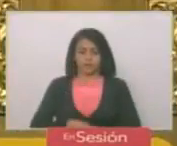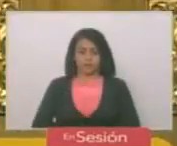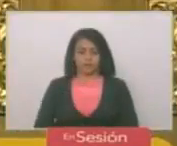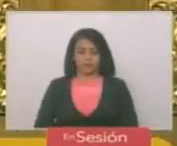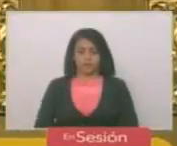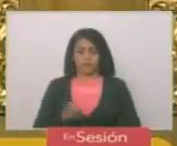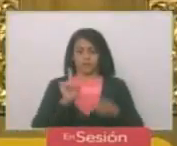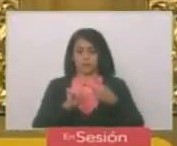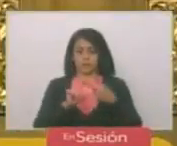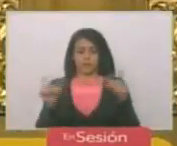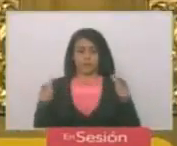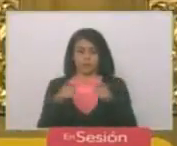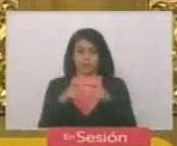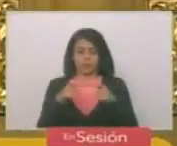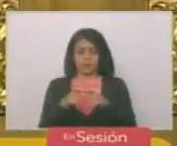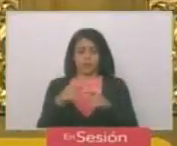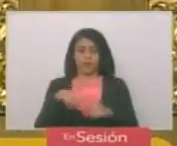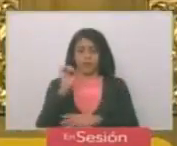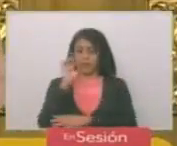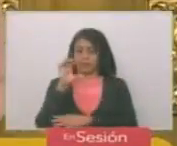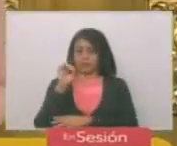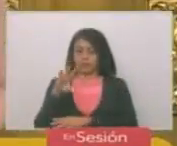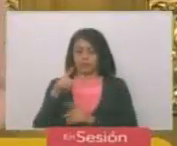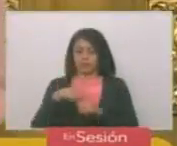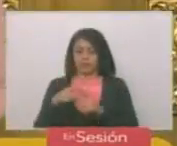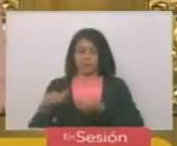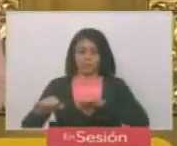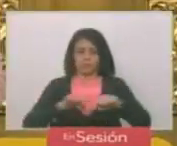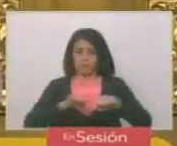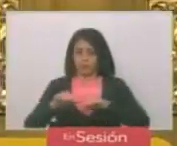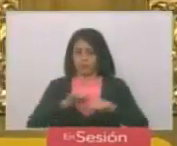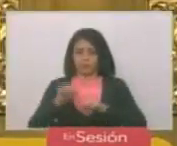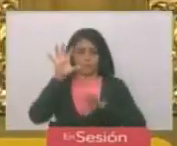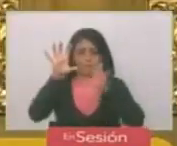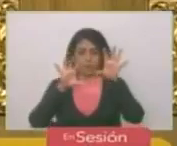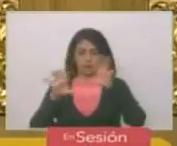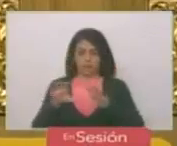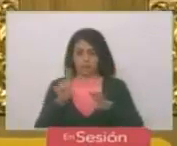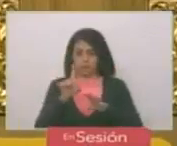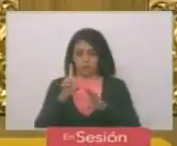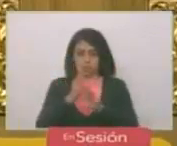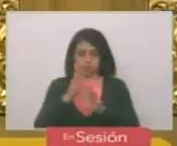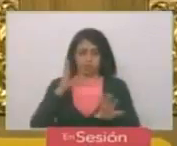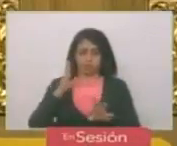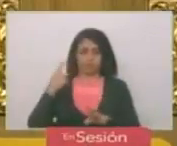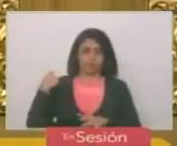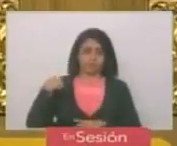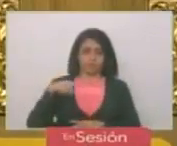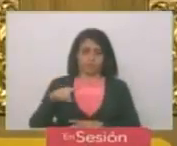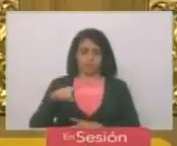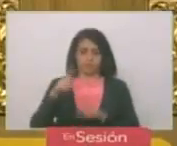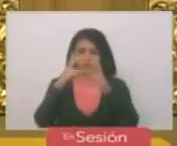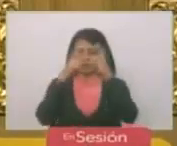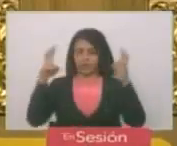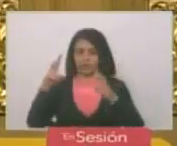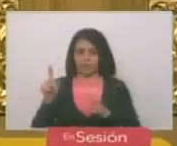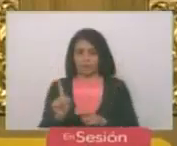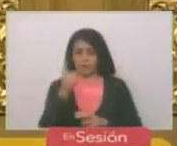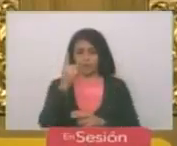la segunda reunión de la red parlamentaria del Movimiento de Países No Alineados, que tuvo como tema